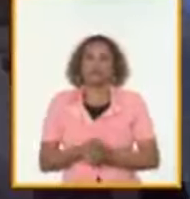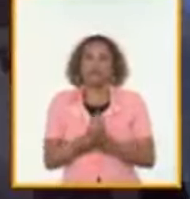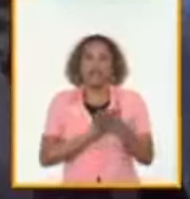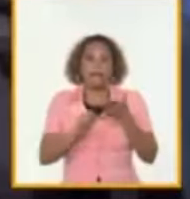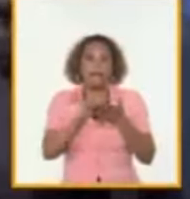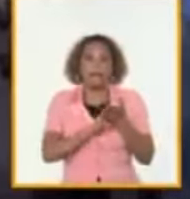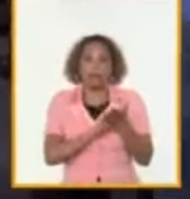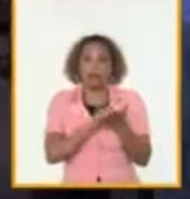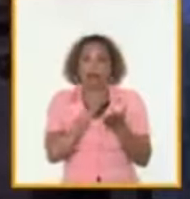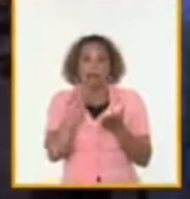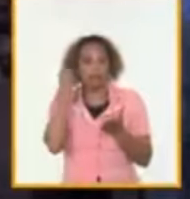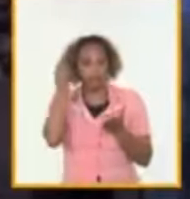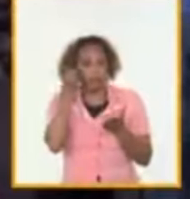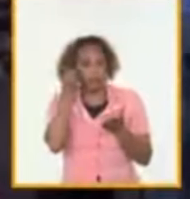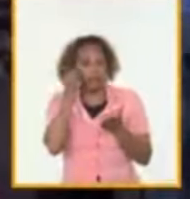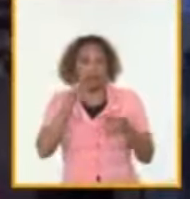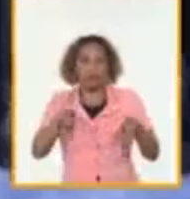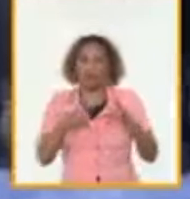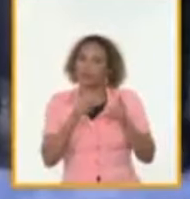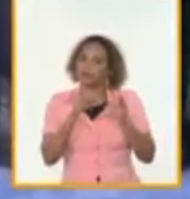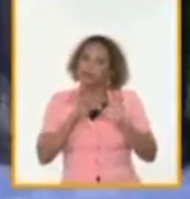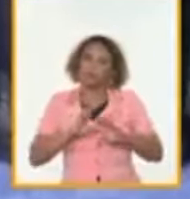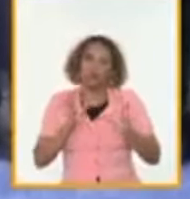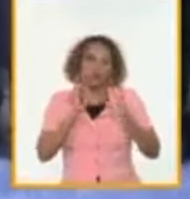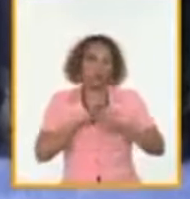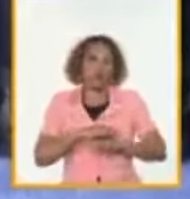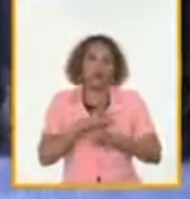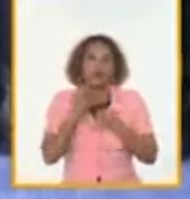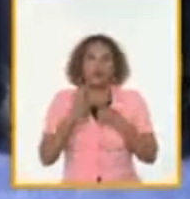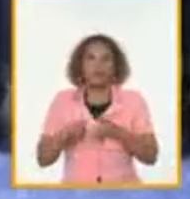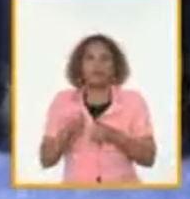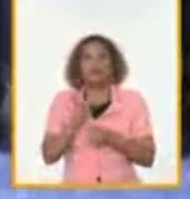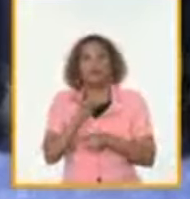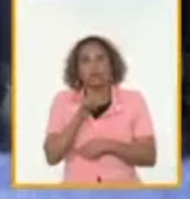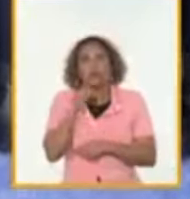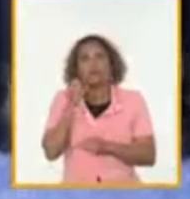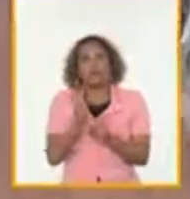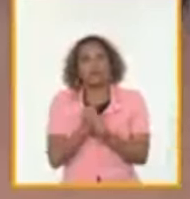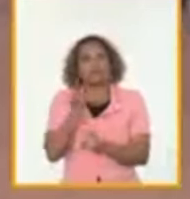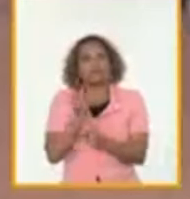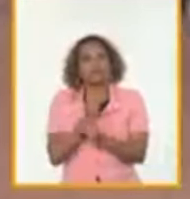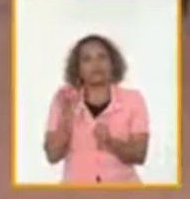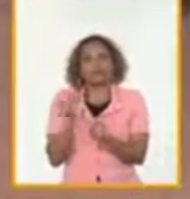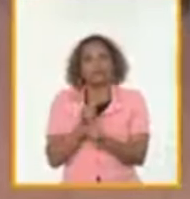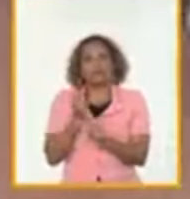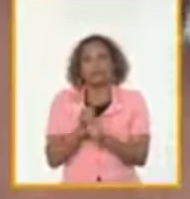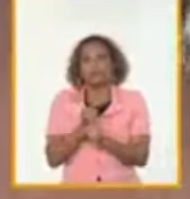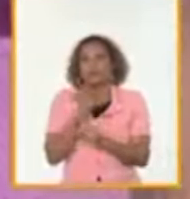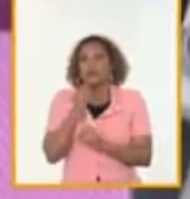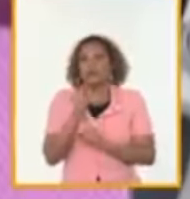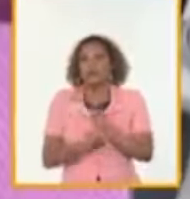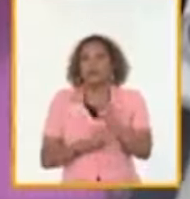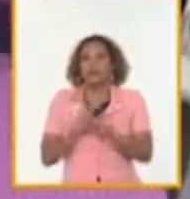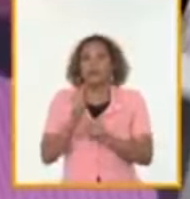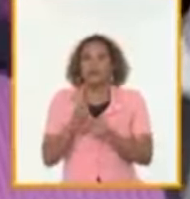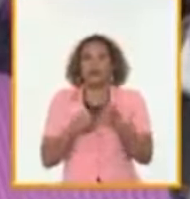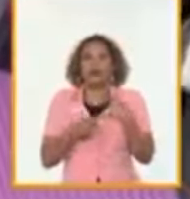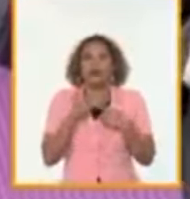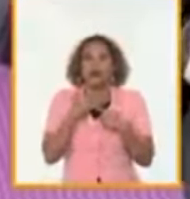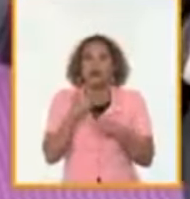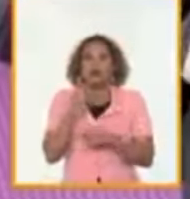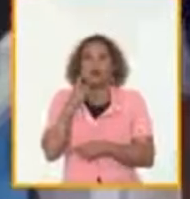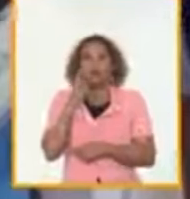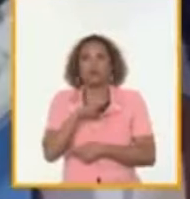tenemos nosotros para las producciones físicas pero realmente ha sido muy trabajoso a partir propiamente y a pesar de buscar